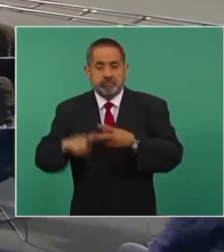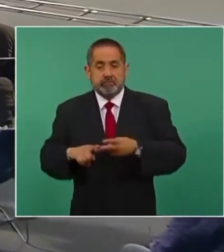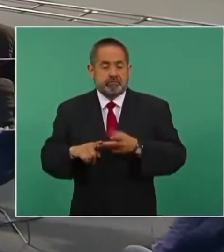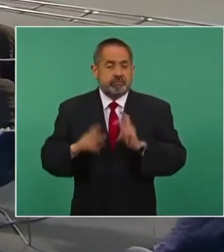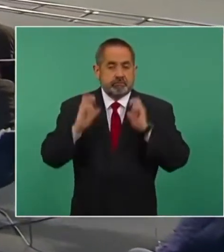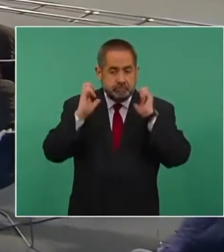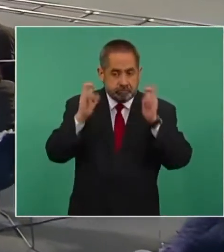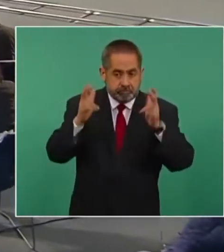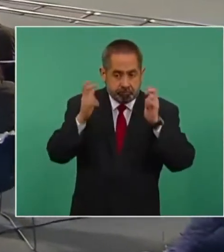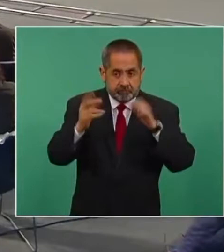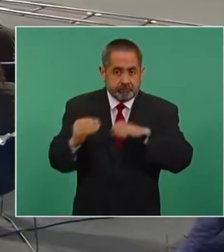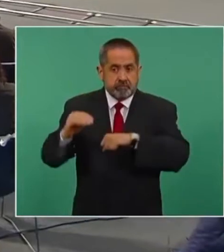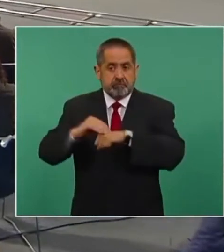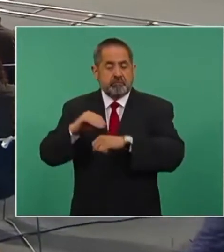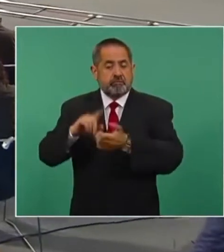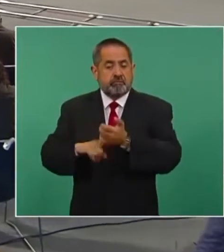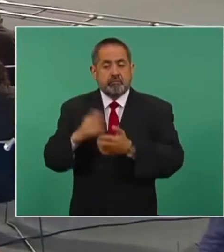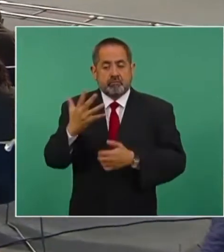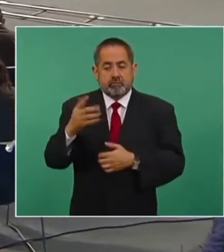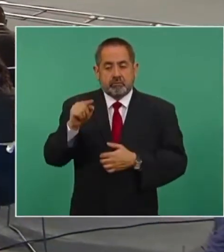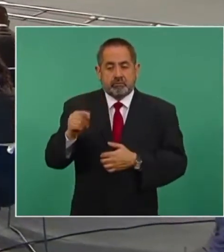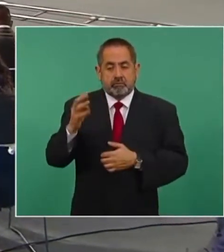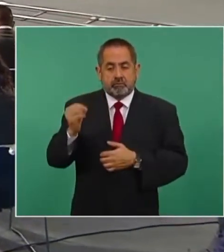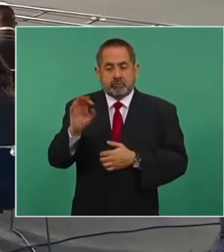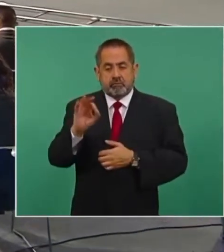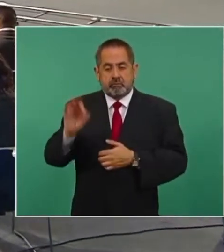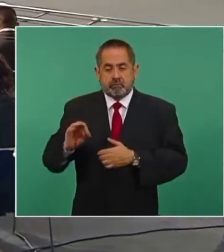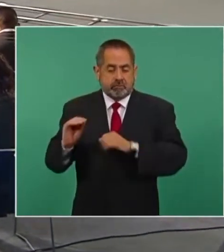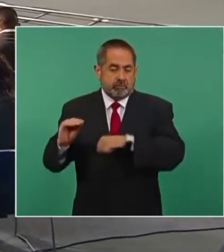Chiapas está creciendo un 5.9%,